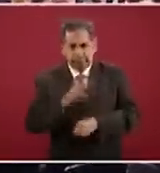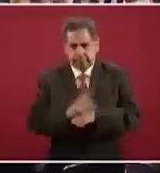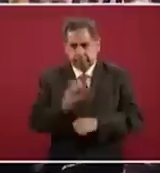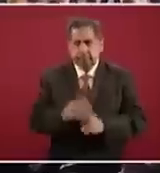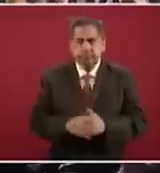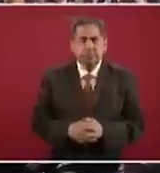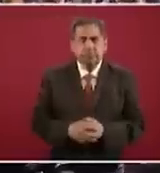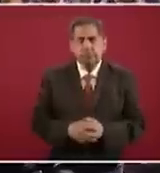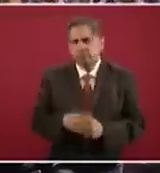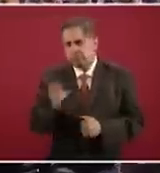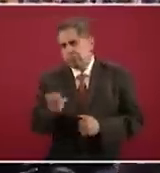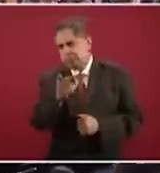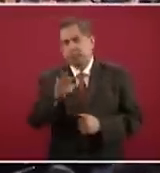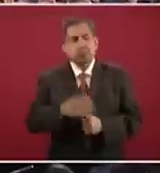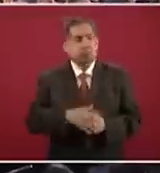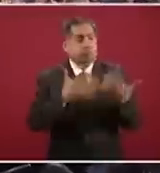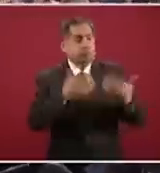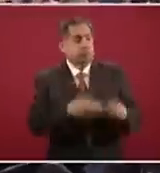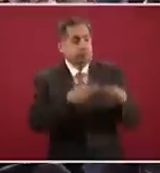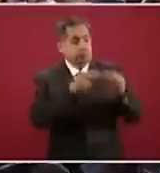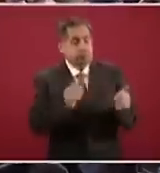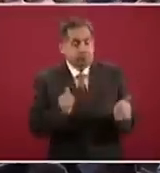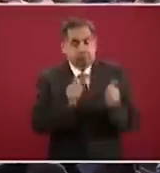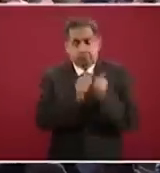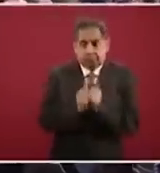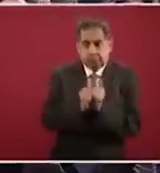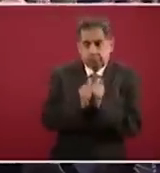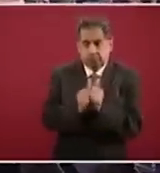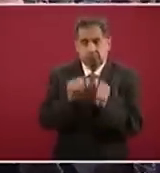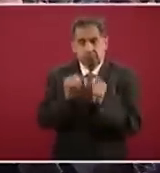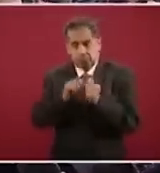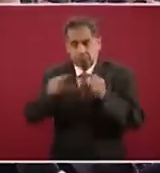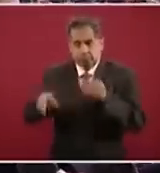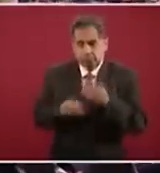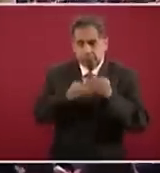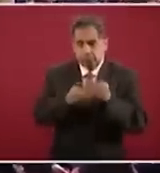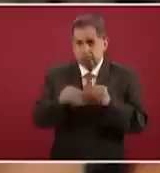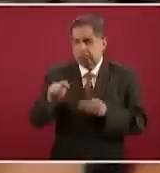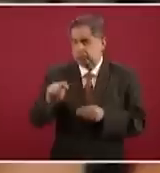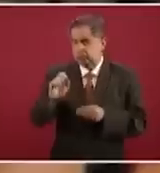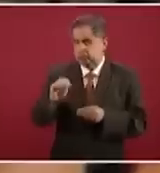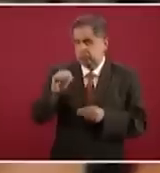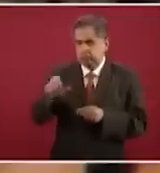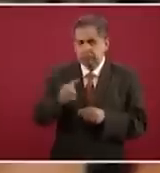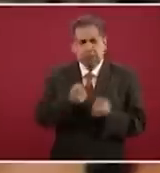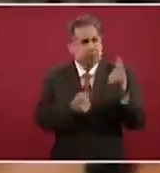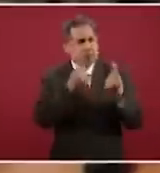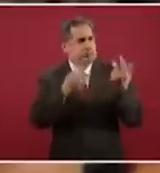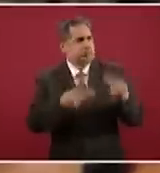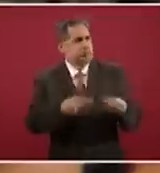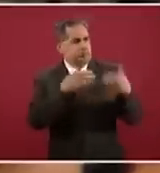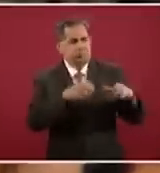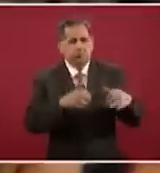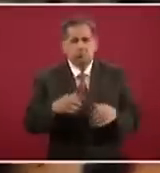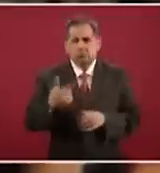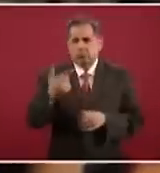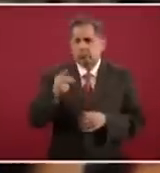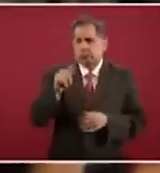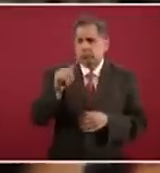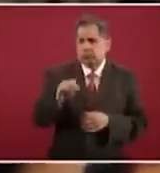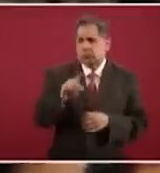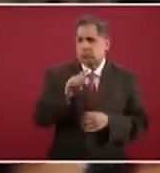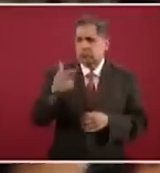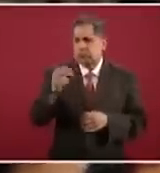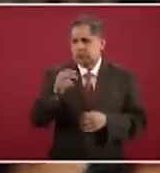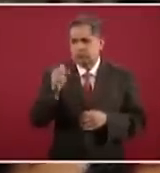hubo acompañamiento de los empresarios en la firma de este adendum del T-MEC. Algunos, Gustavo de Hoyos de Coparmex, que